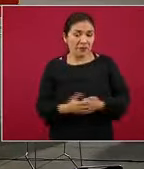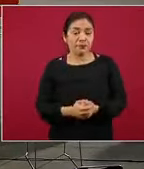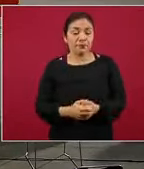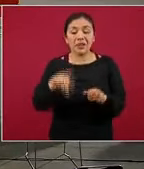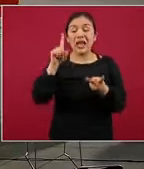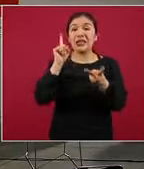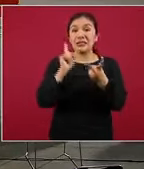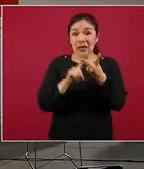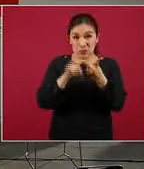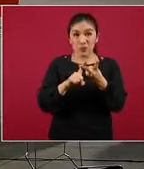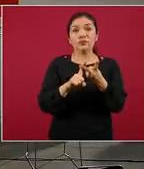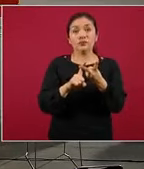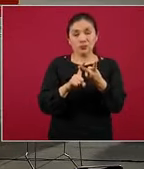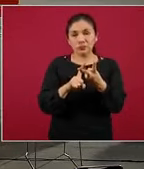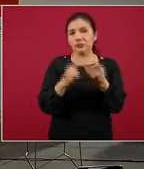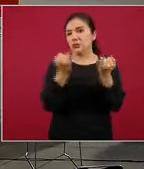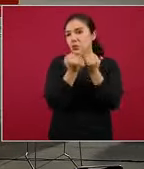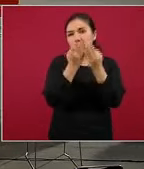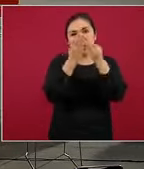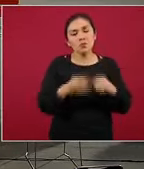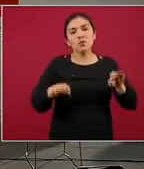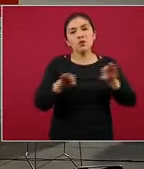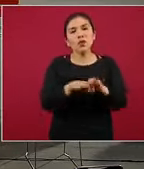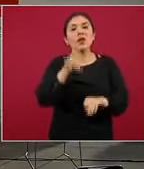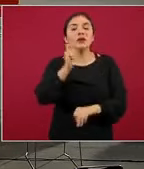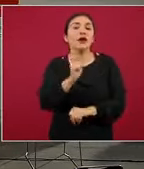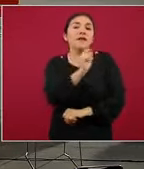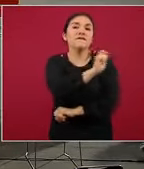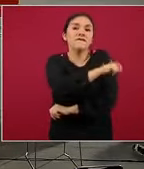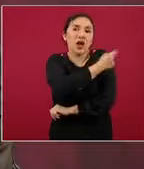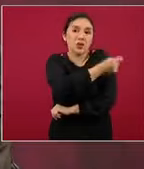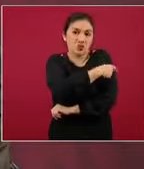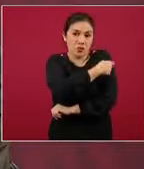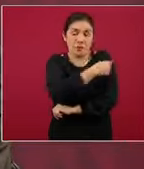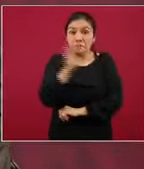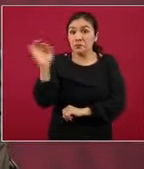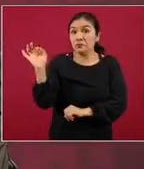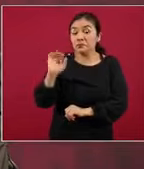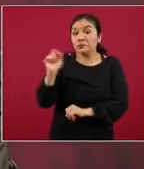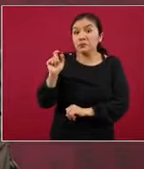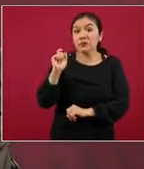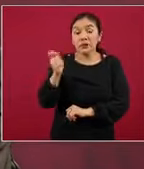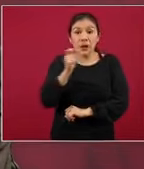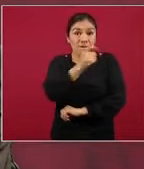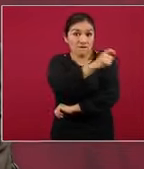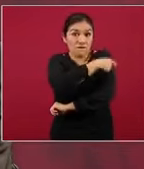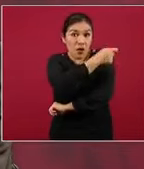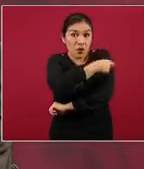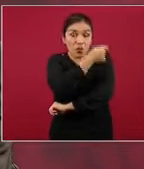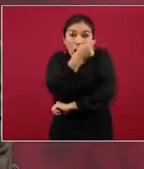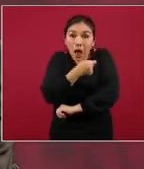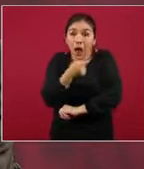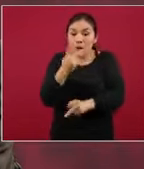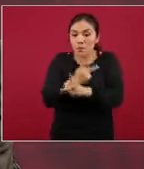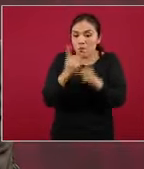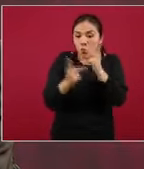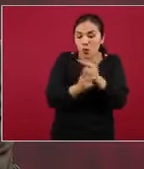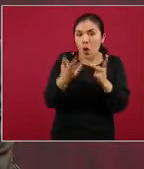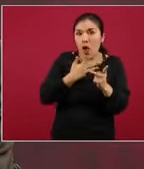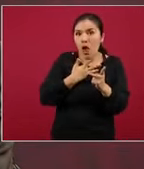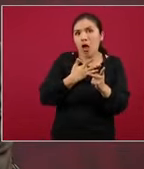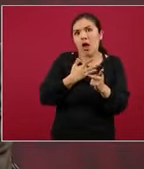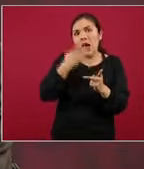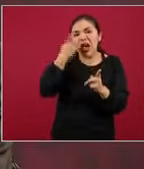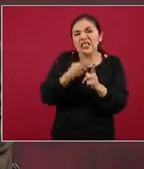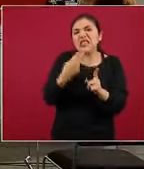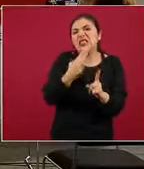segunda consecuencia importante, desde luego, es la vacuna. Si la vacuna es un producto que está